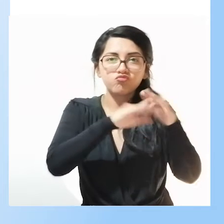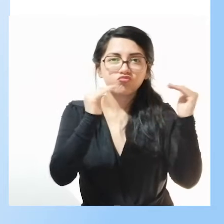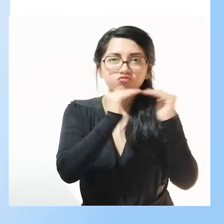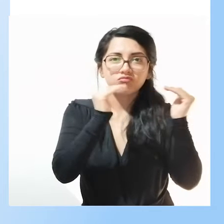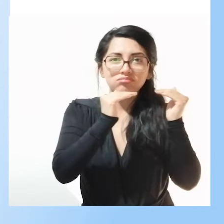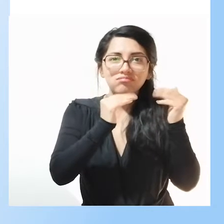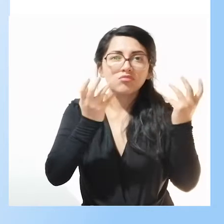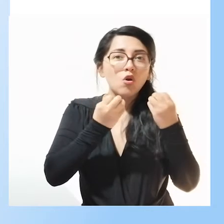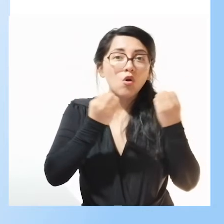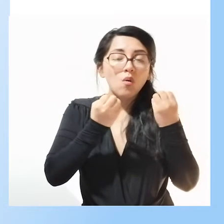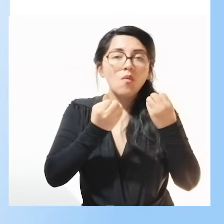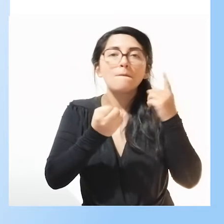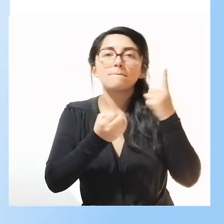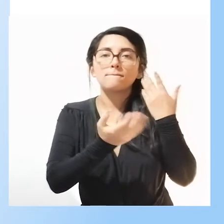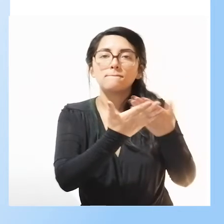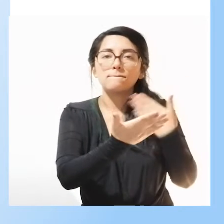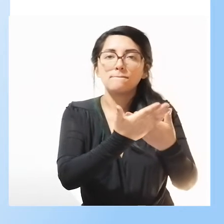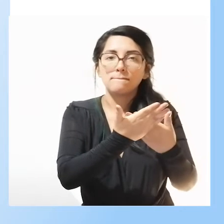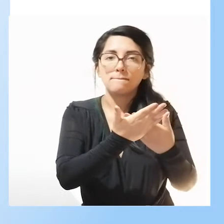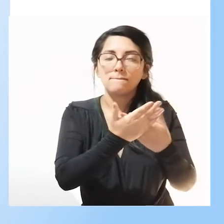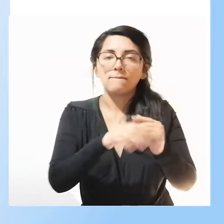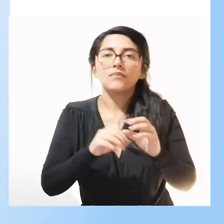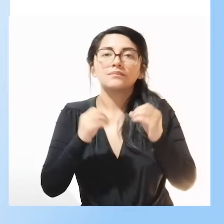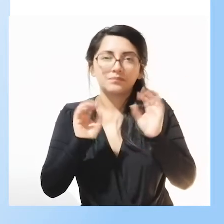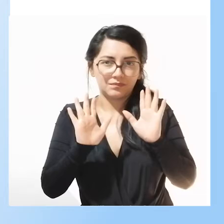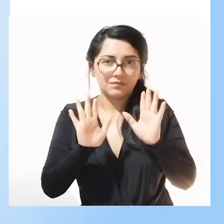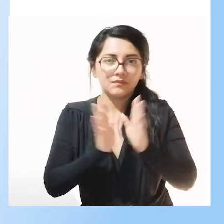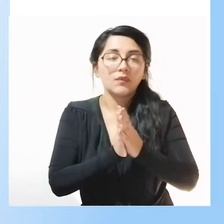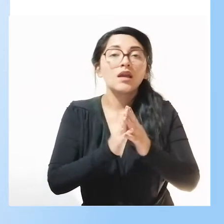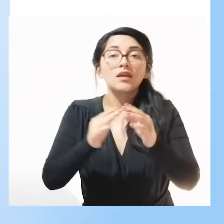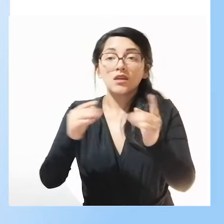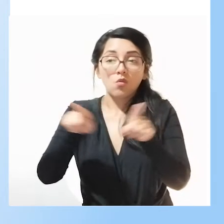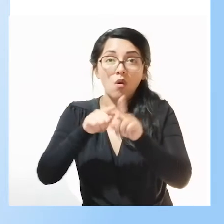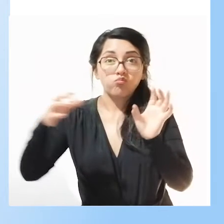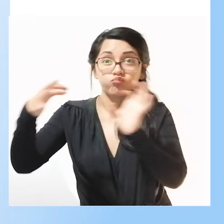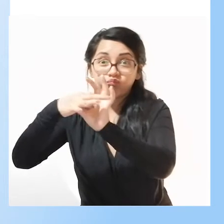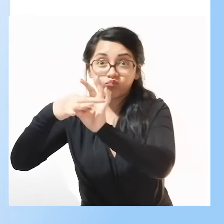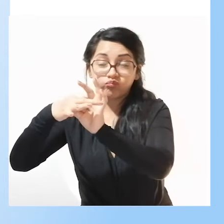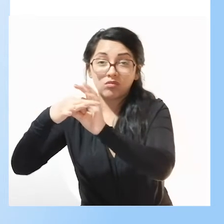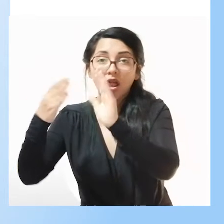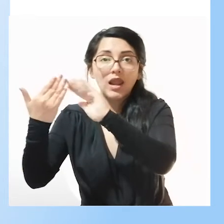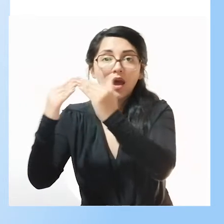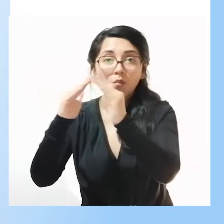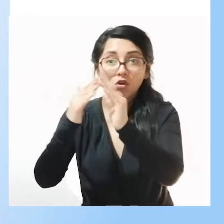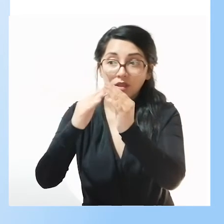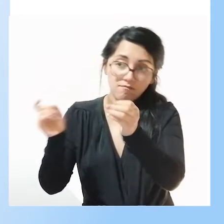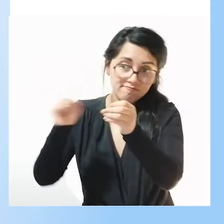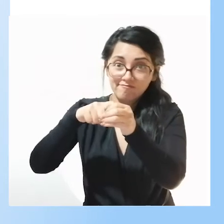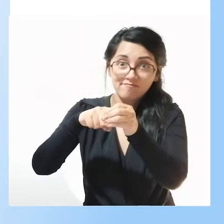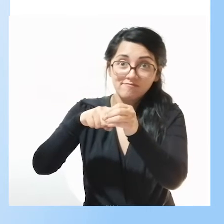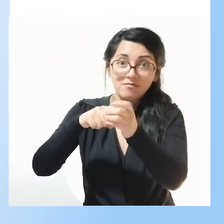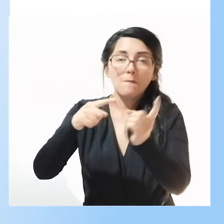práctica basada en evidencias. Implica a la comunidad, haciéndola participar, pero también implica a